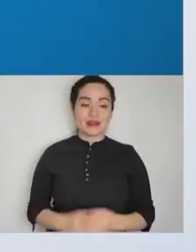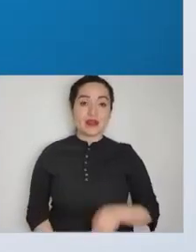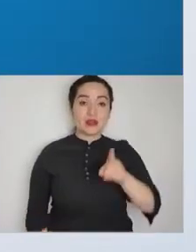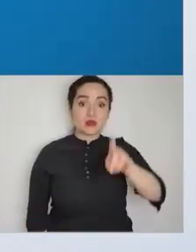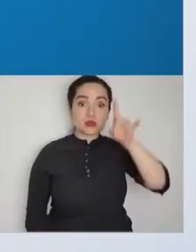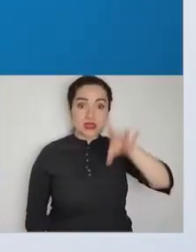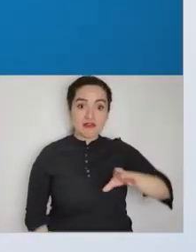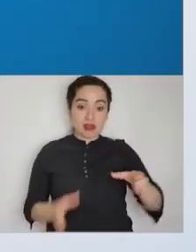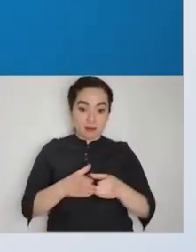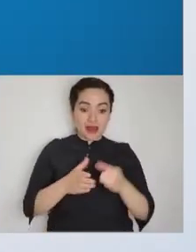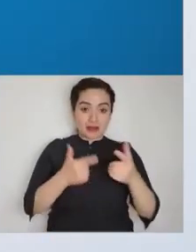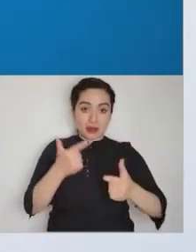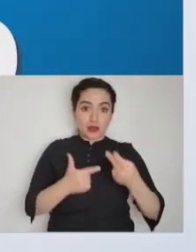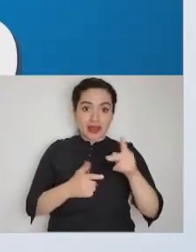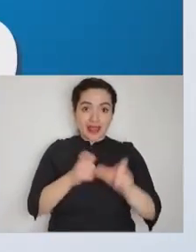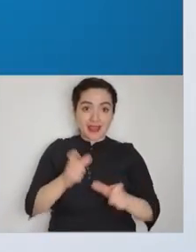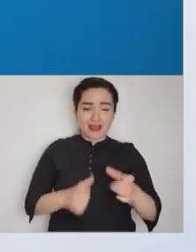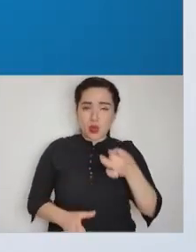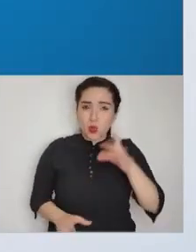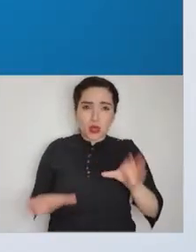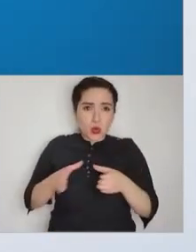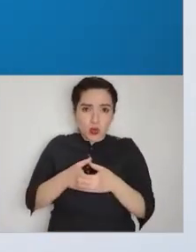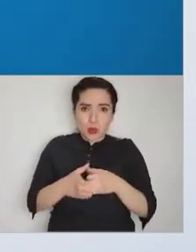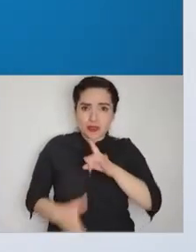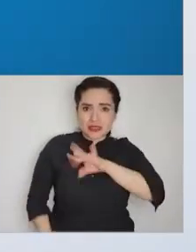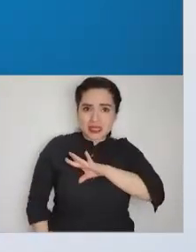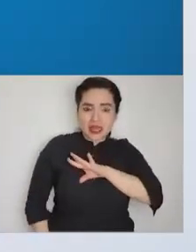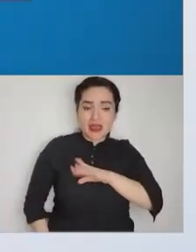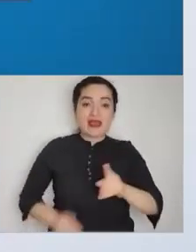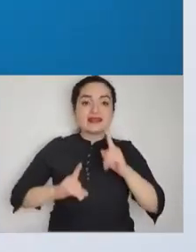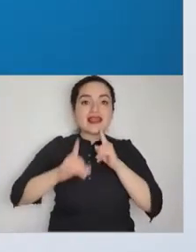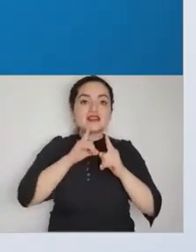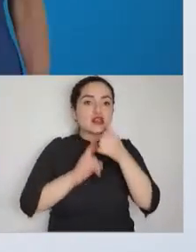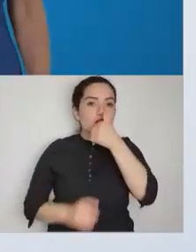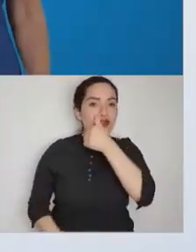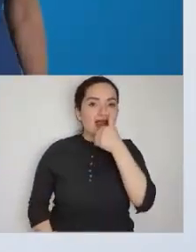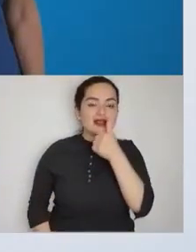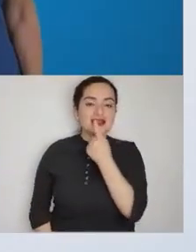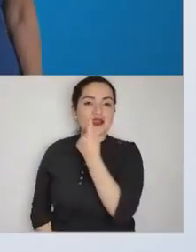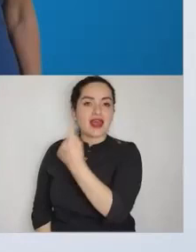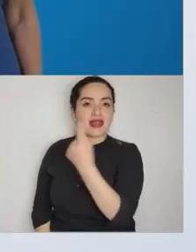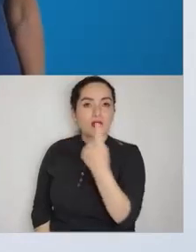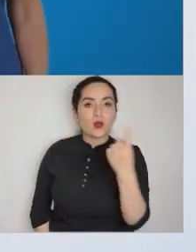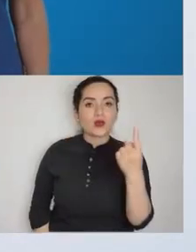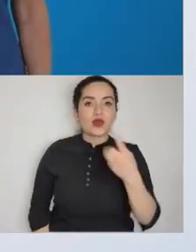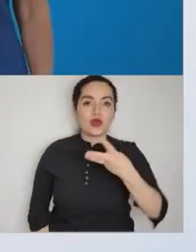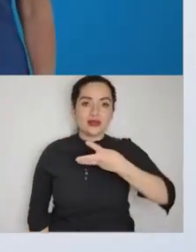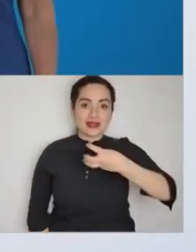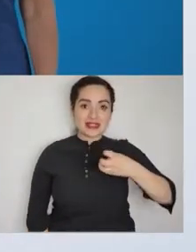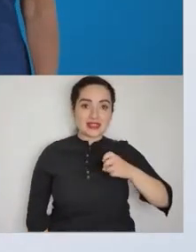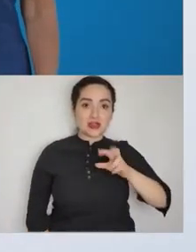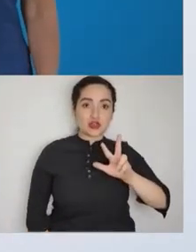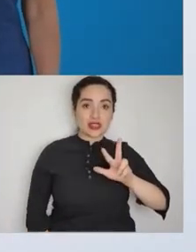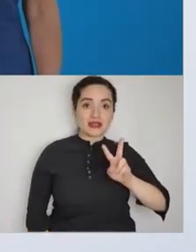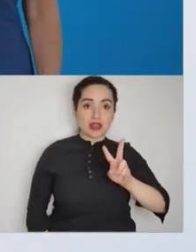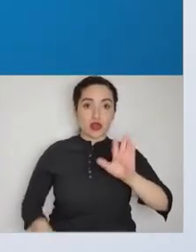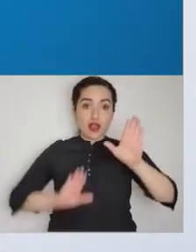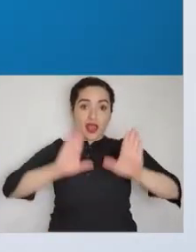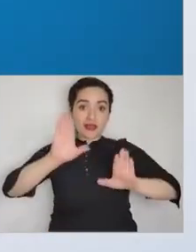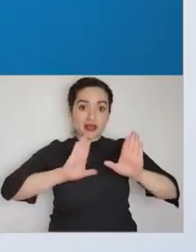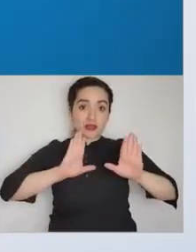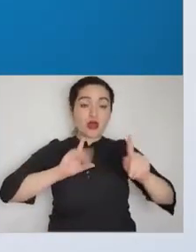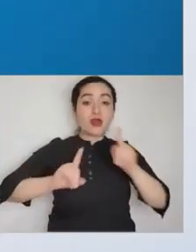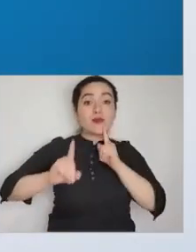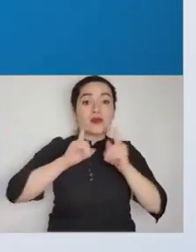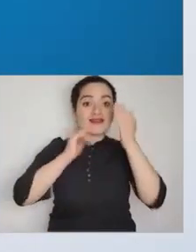¿Sabías que el Partido de la Gente es el único partido en Chile que realizó test de drogas a cada uno de nuestros 382 candidatos?